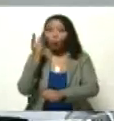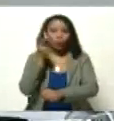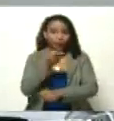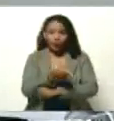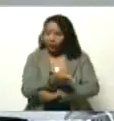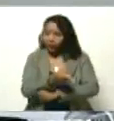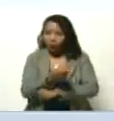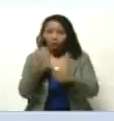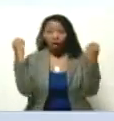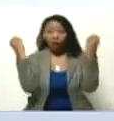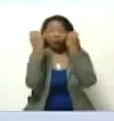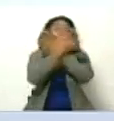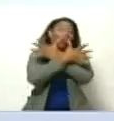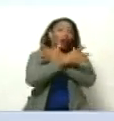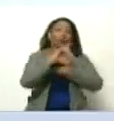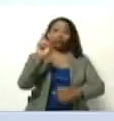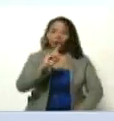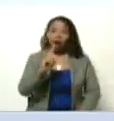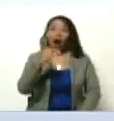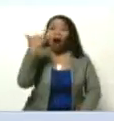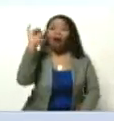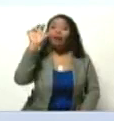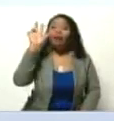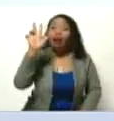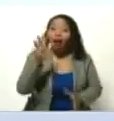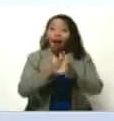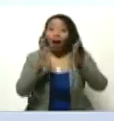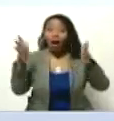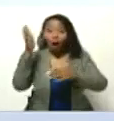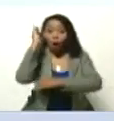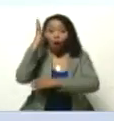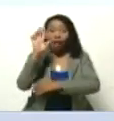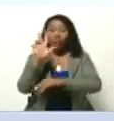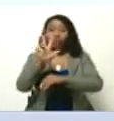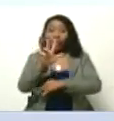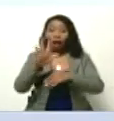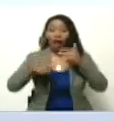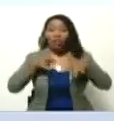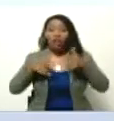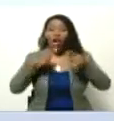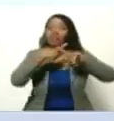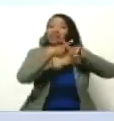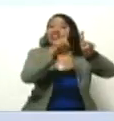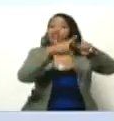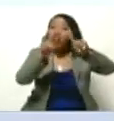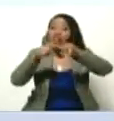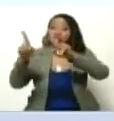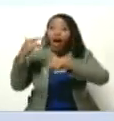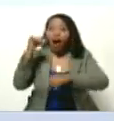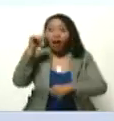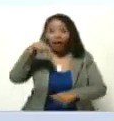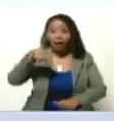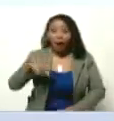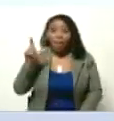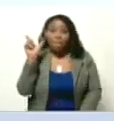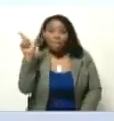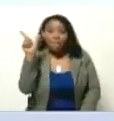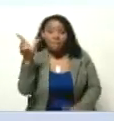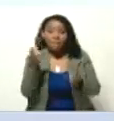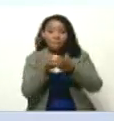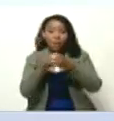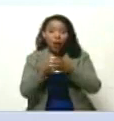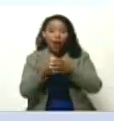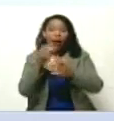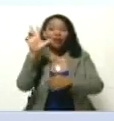no debe haber confusión, son tres, en una gran jornada, tres actividades distintas que va a tener el PSUV y tres